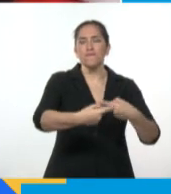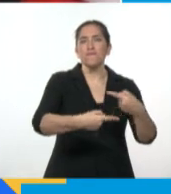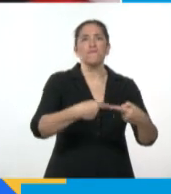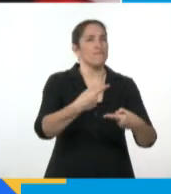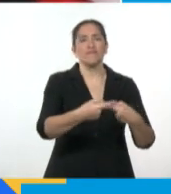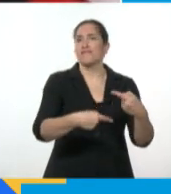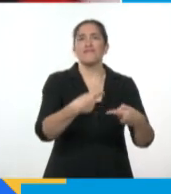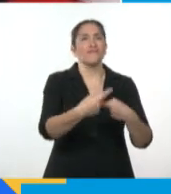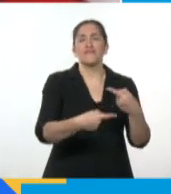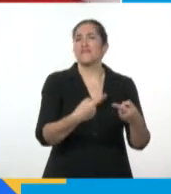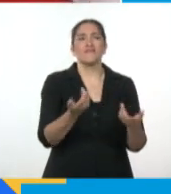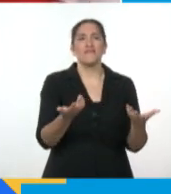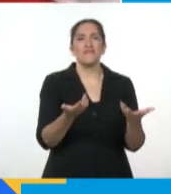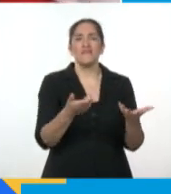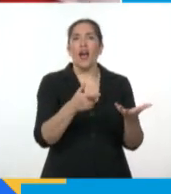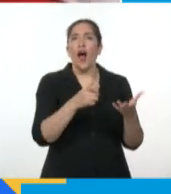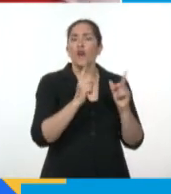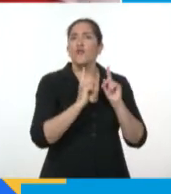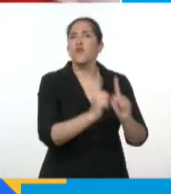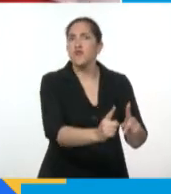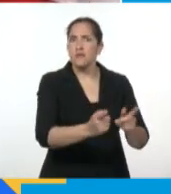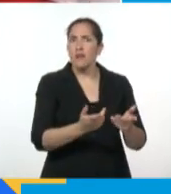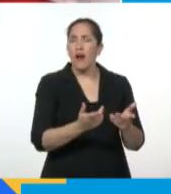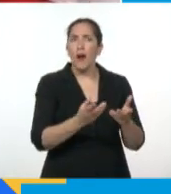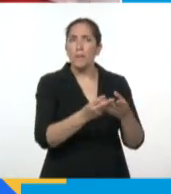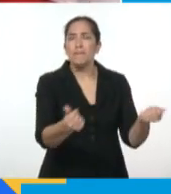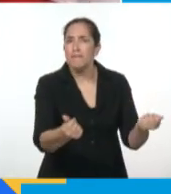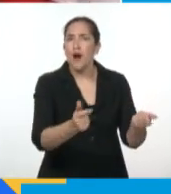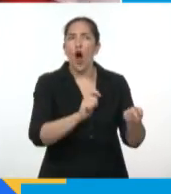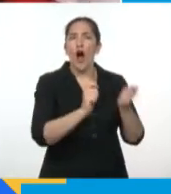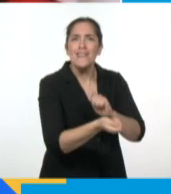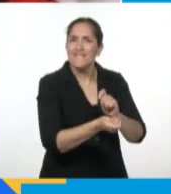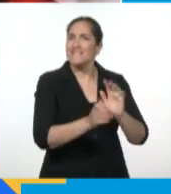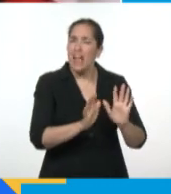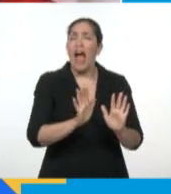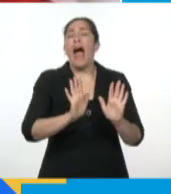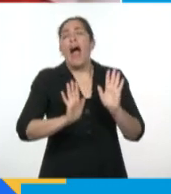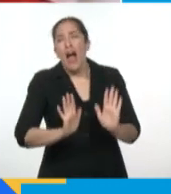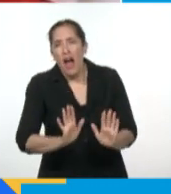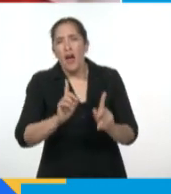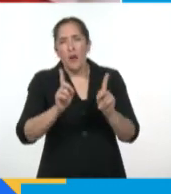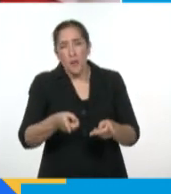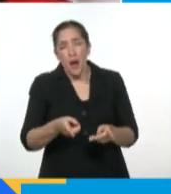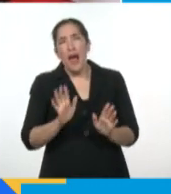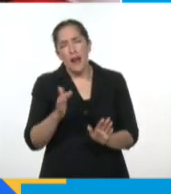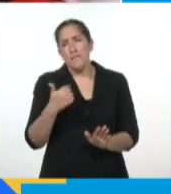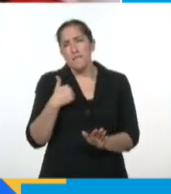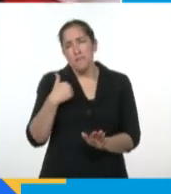Inmarcesible, se marchita poco, salvo, insisto, momentos en que, sí, no me cabe